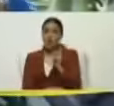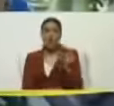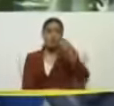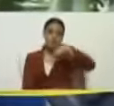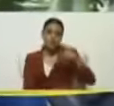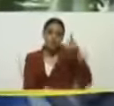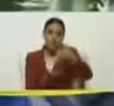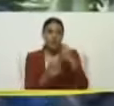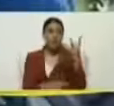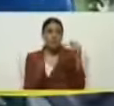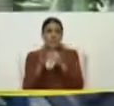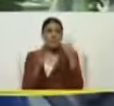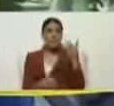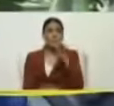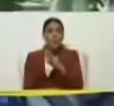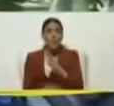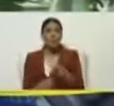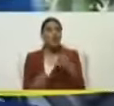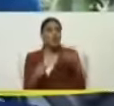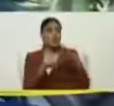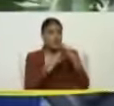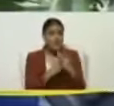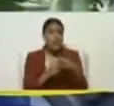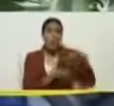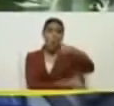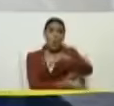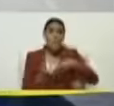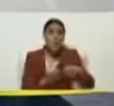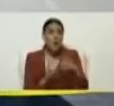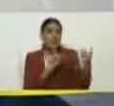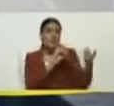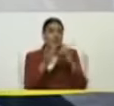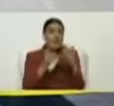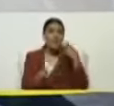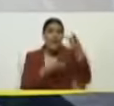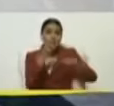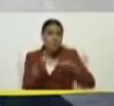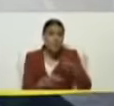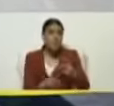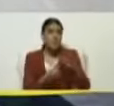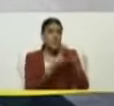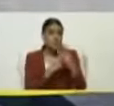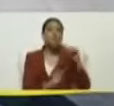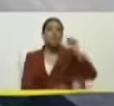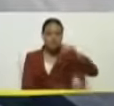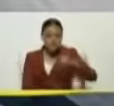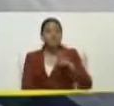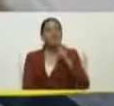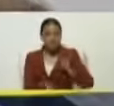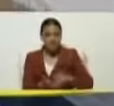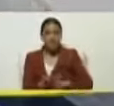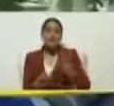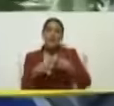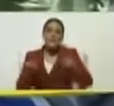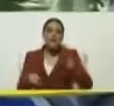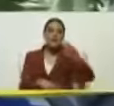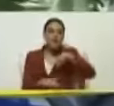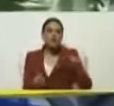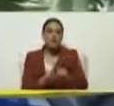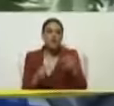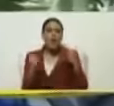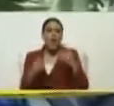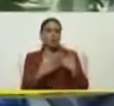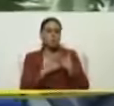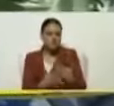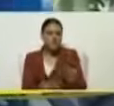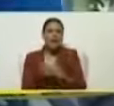con dificultades, sí, con problemas, sí, con un debate político, sí, pero también dispuestos a luchar por unas grandes transformaciones en